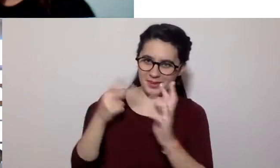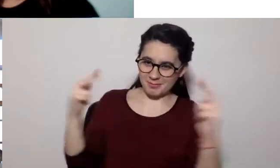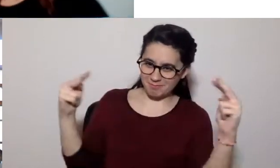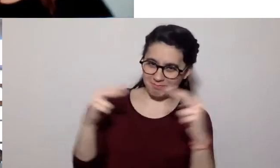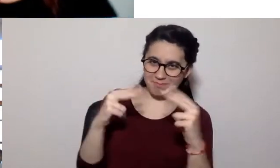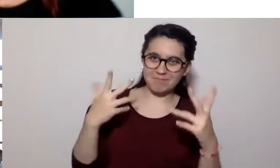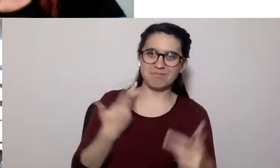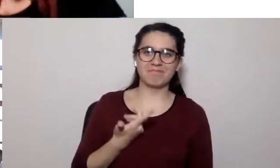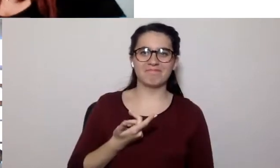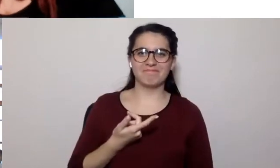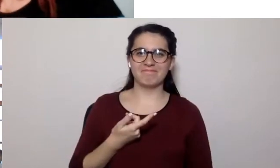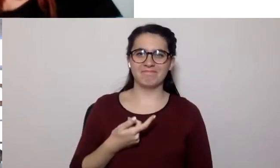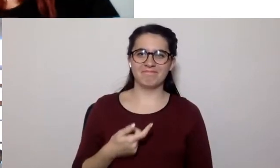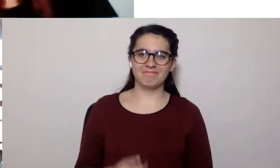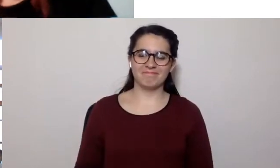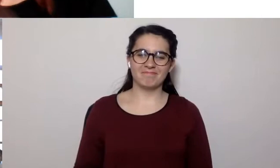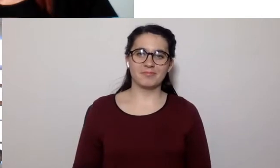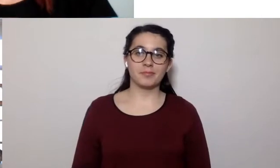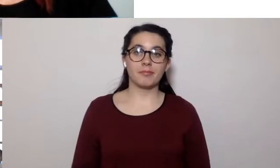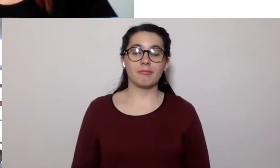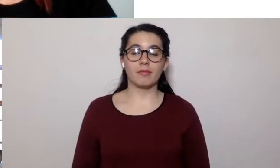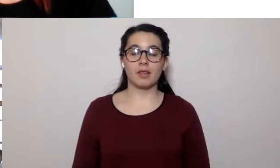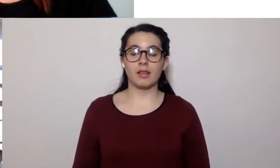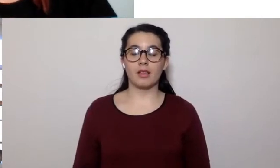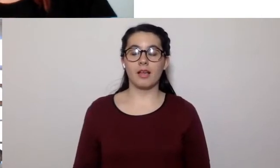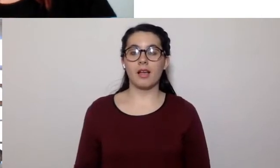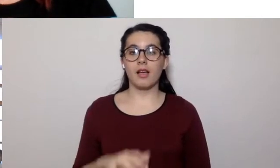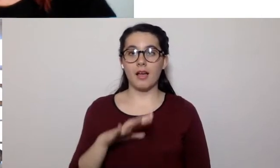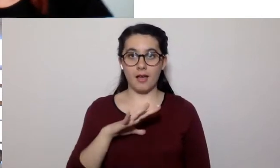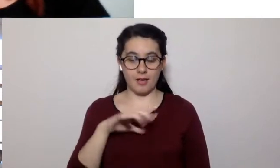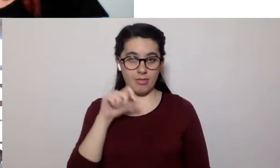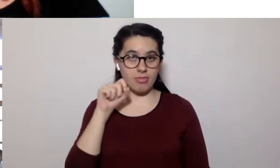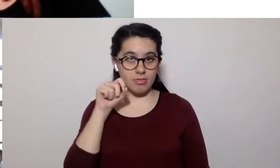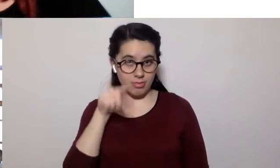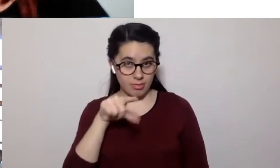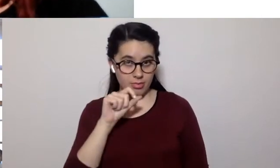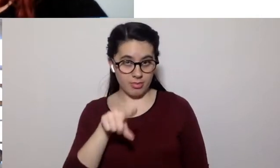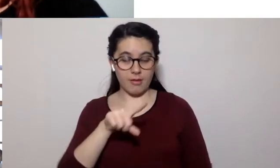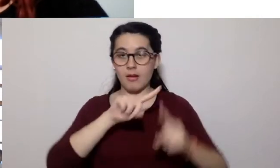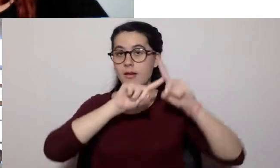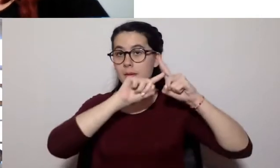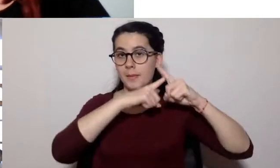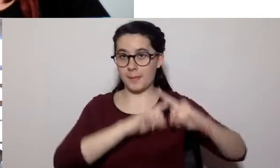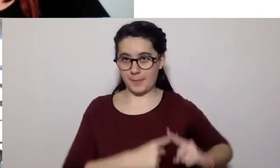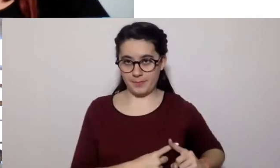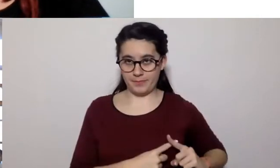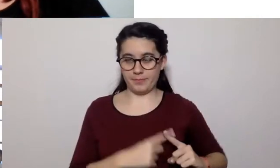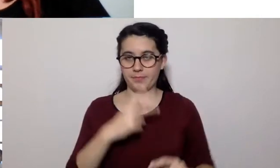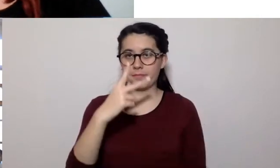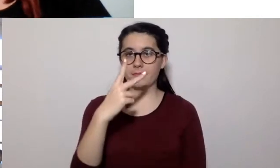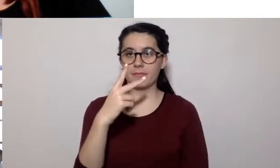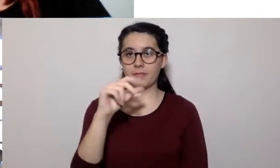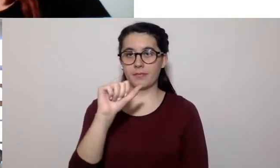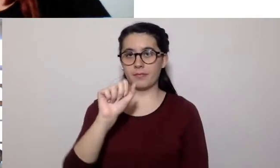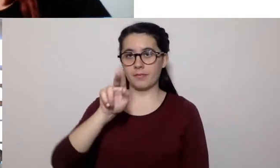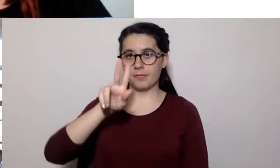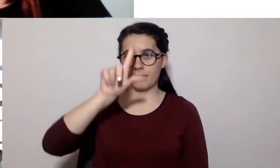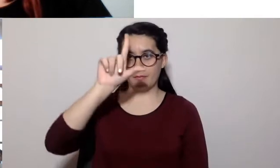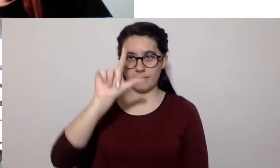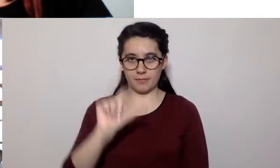de saludarte y de verte por aquí. Y también tenemos a Pau y a Paula Ibáñez, nuestra queridísima